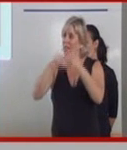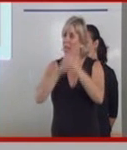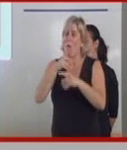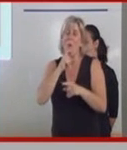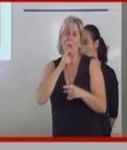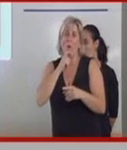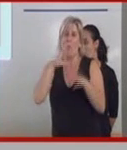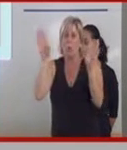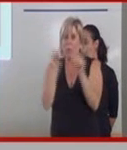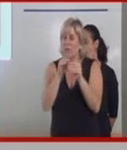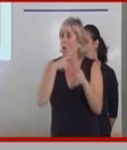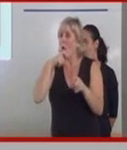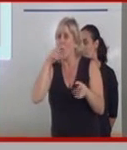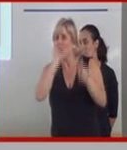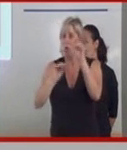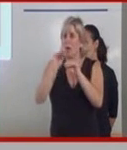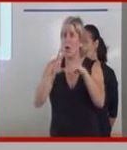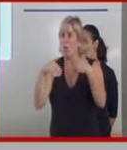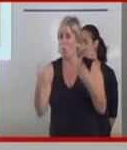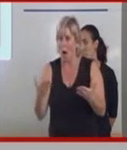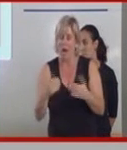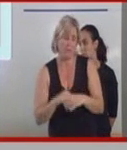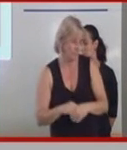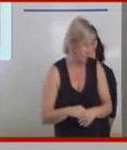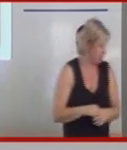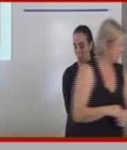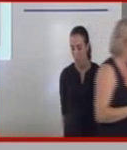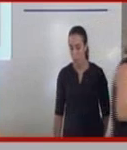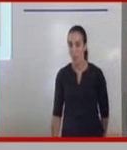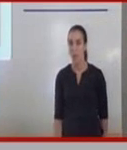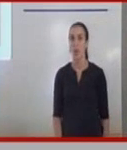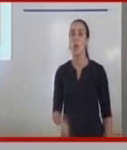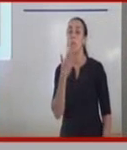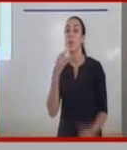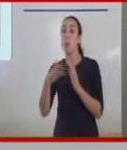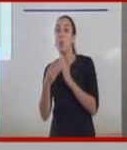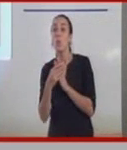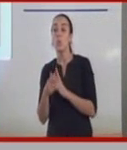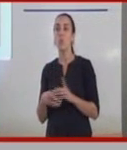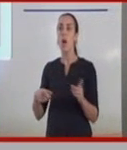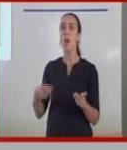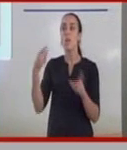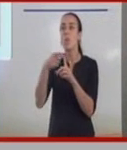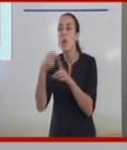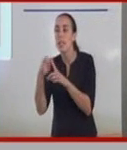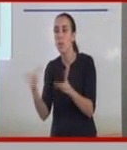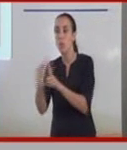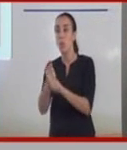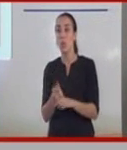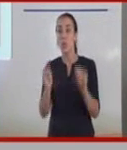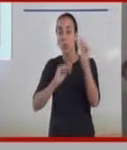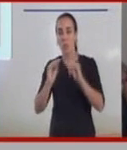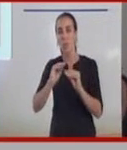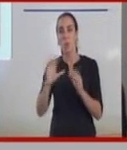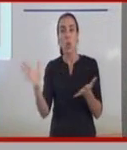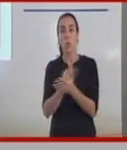sido capaz de resolver, pues, por ejemplo, o enfrentarse a un reto al que le sometamos. Bueno, en definitiva, son técnicas